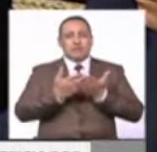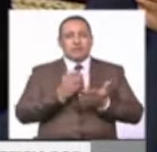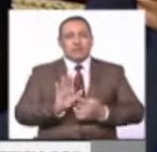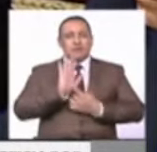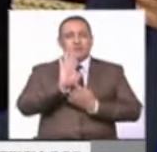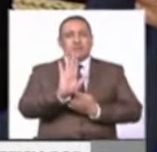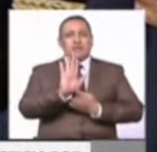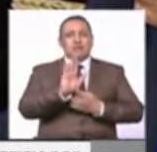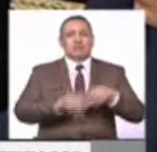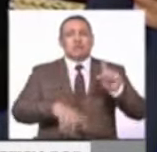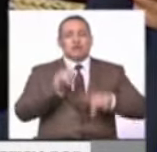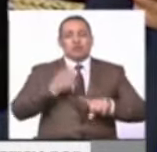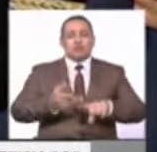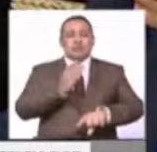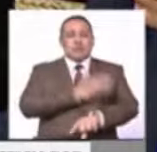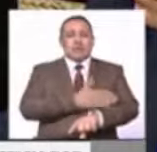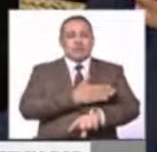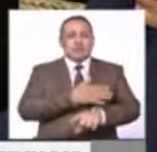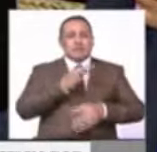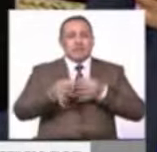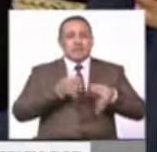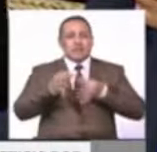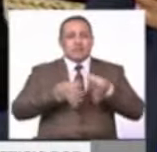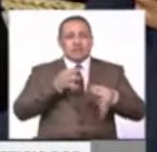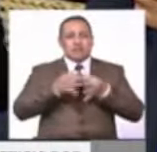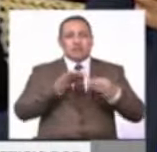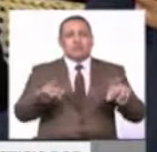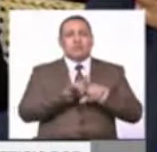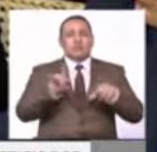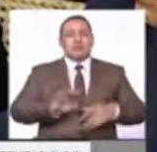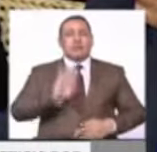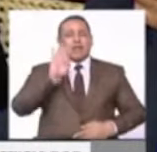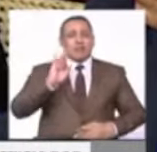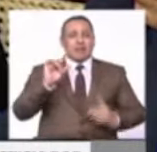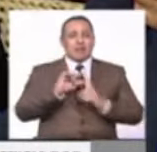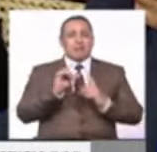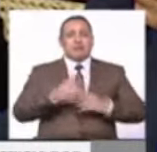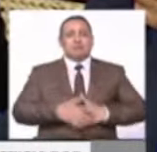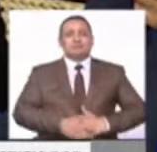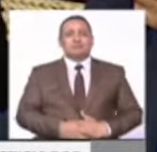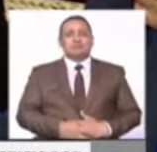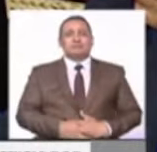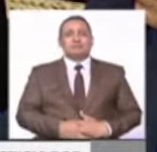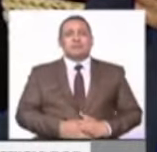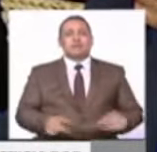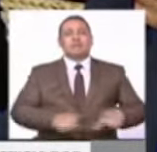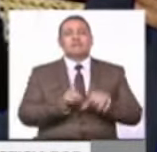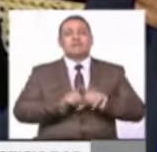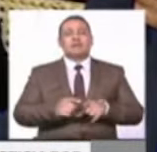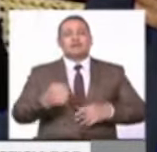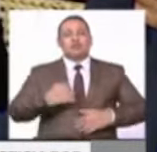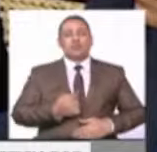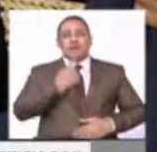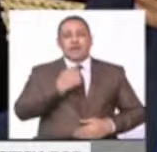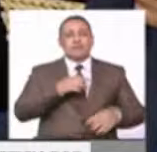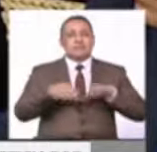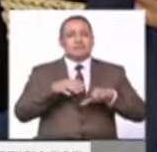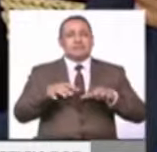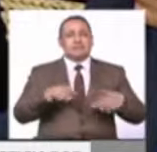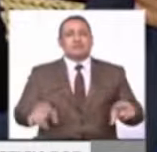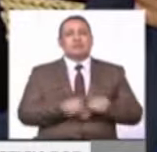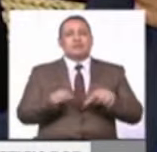Por quienes me han antecedido en el uso de la palabra y voy a ser